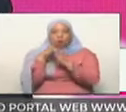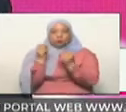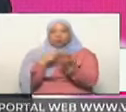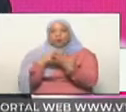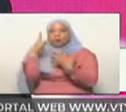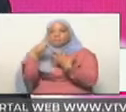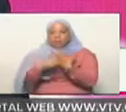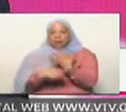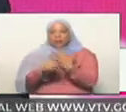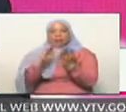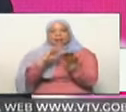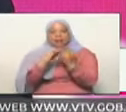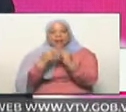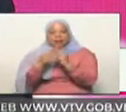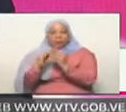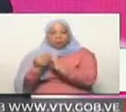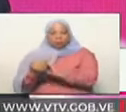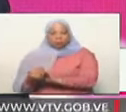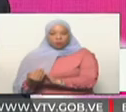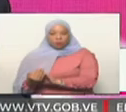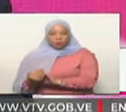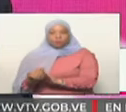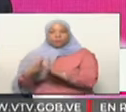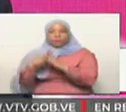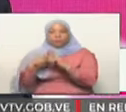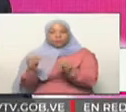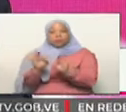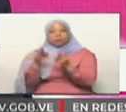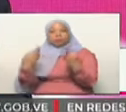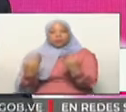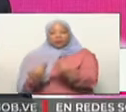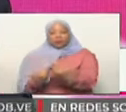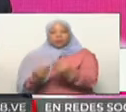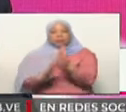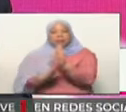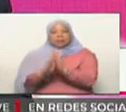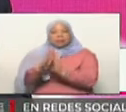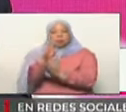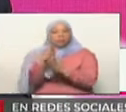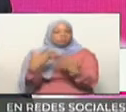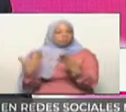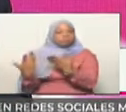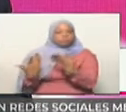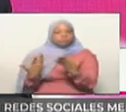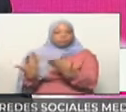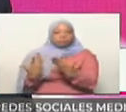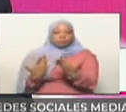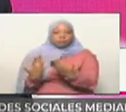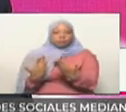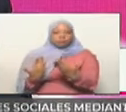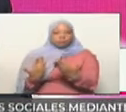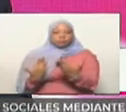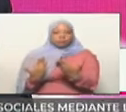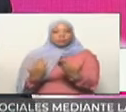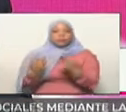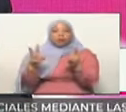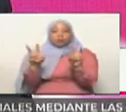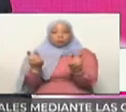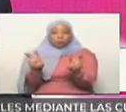comunal, lanzando líneas sobre el desarrollo de la